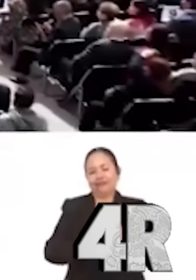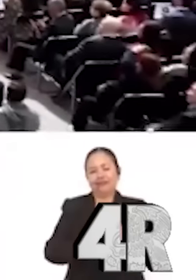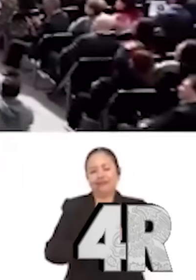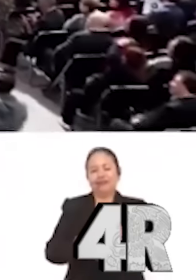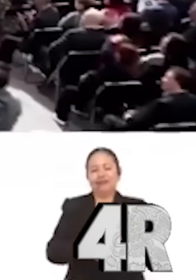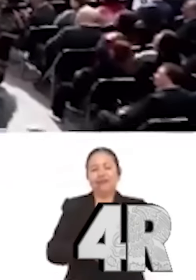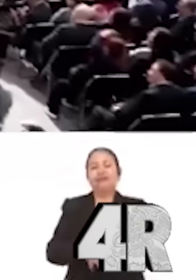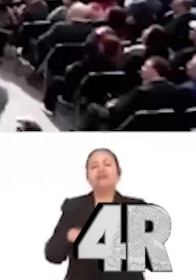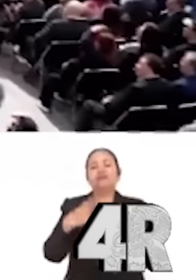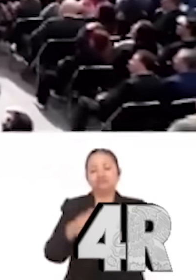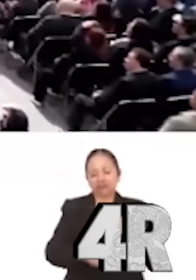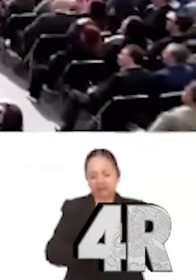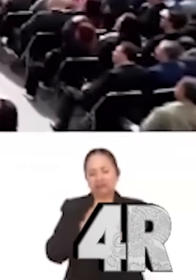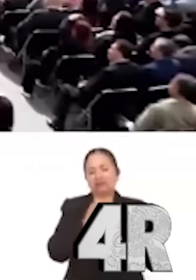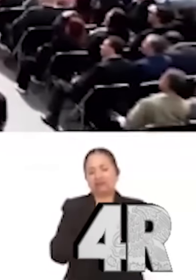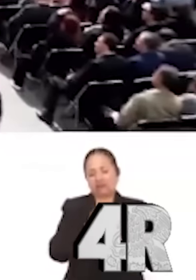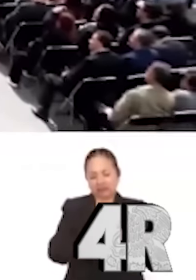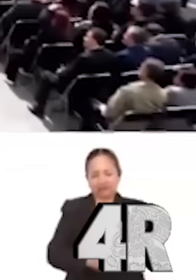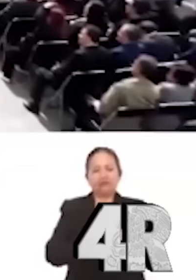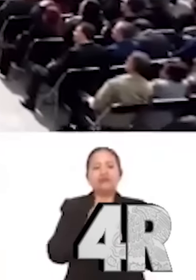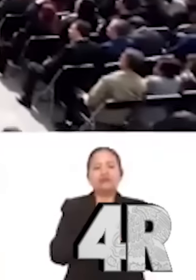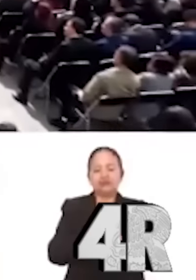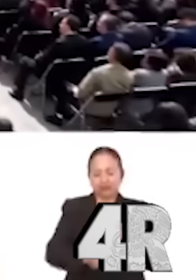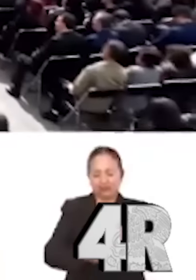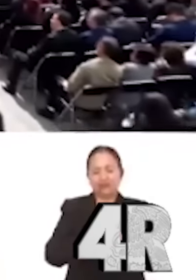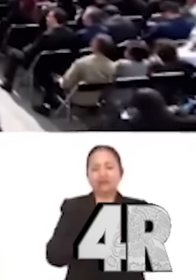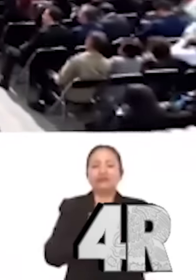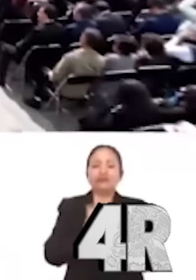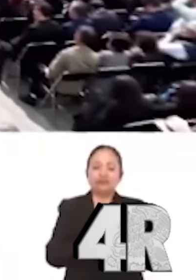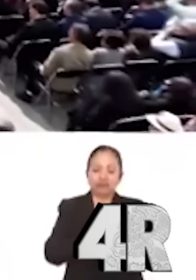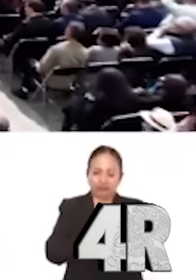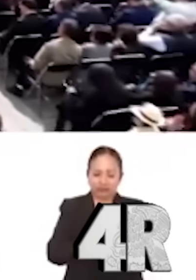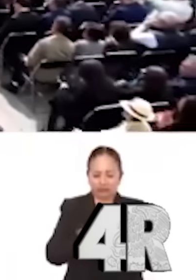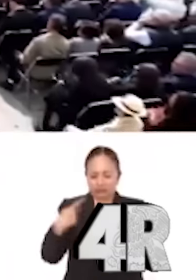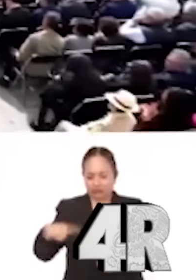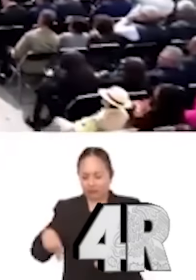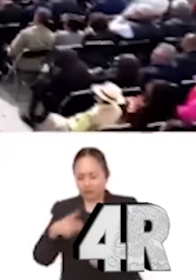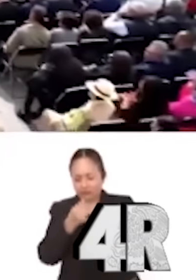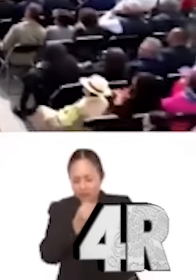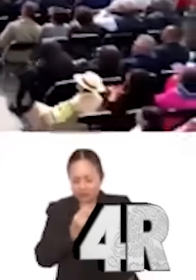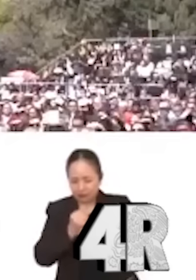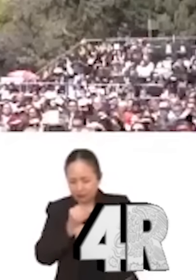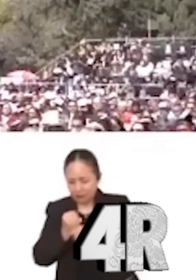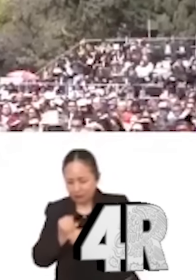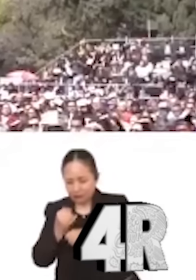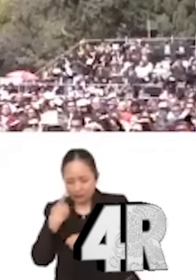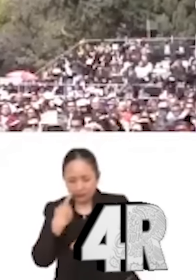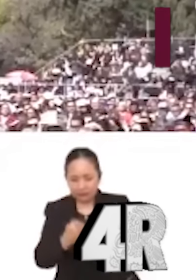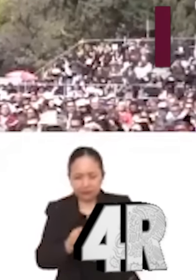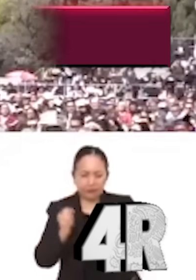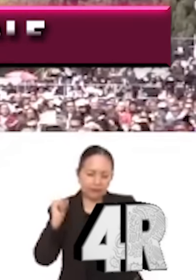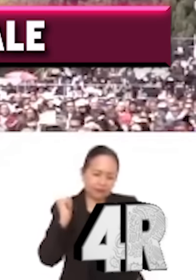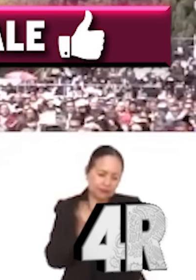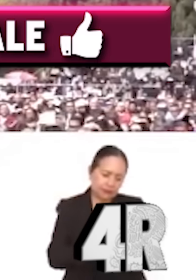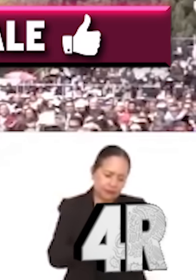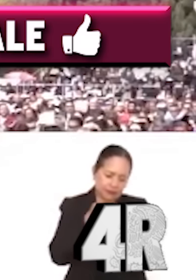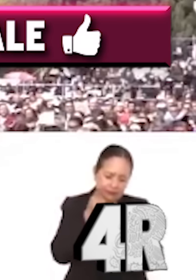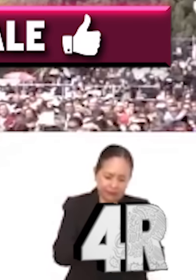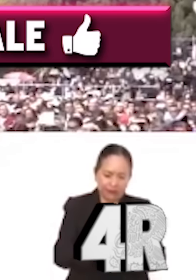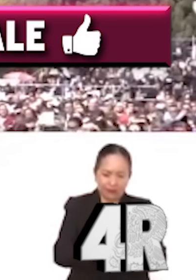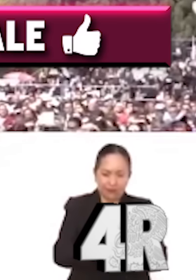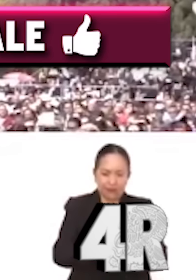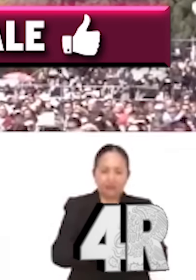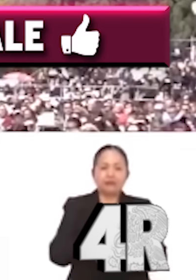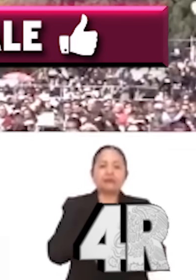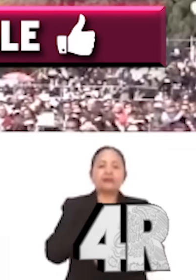de México. Sin embargo, el tiro les ha salido por la culata, porque sí, aunque no se haya ratificado a la fiscal, pues ahora ya